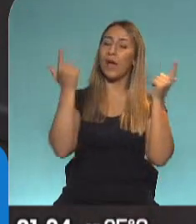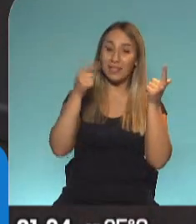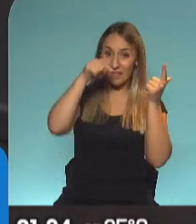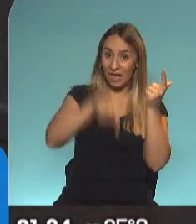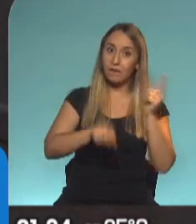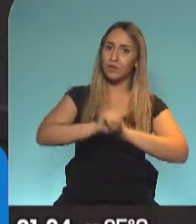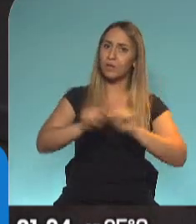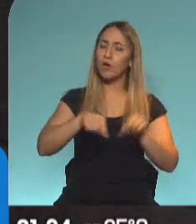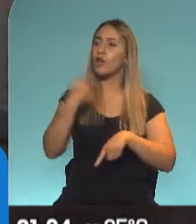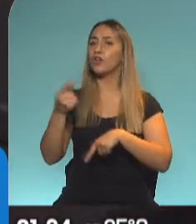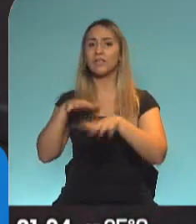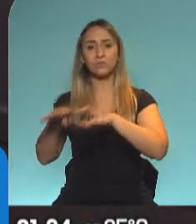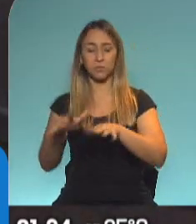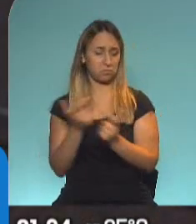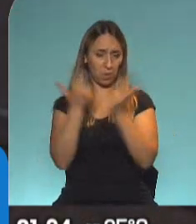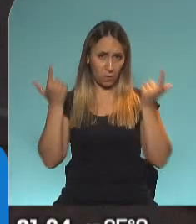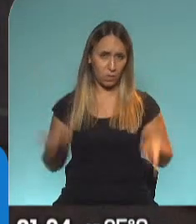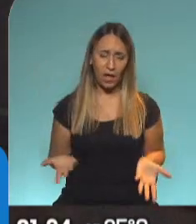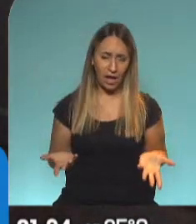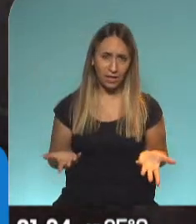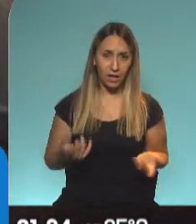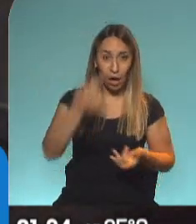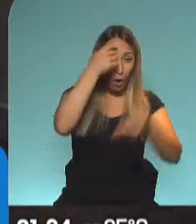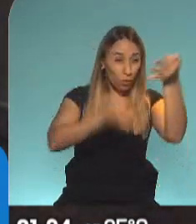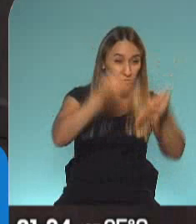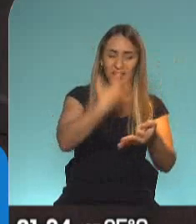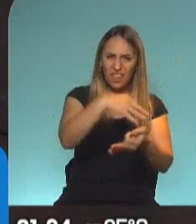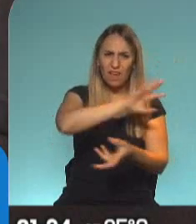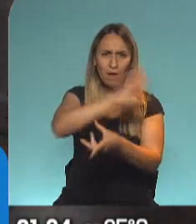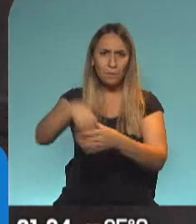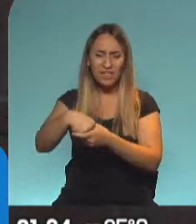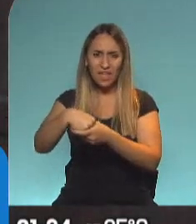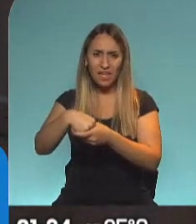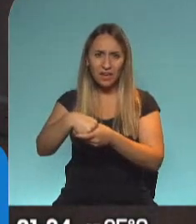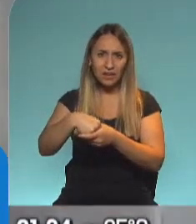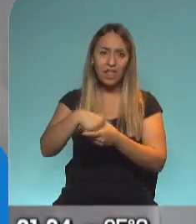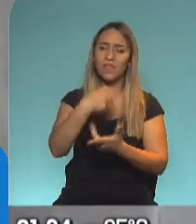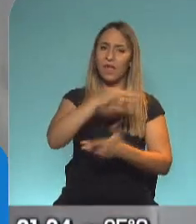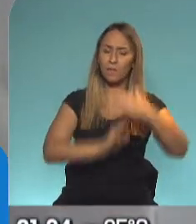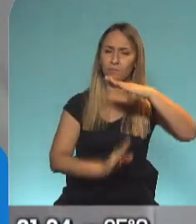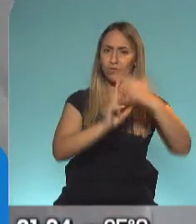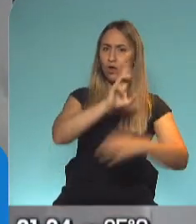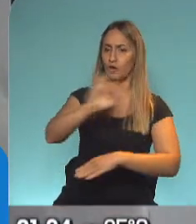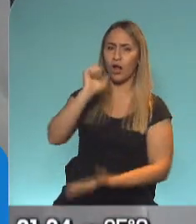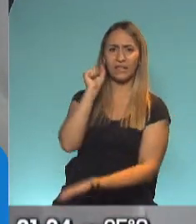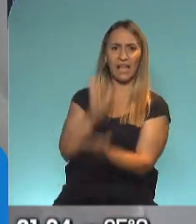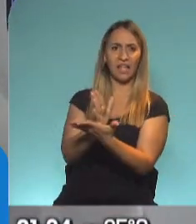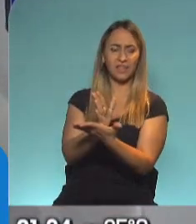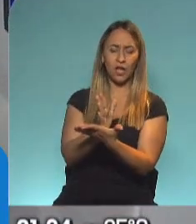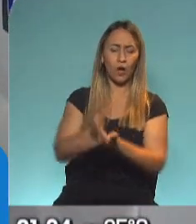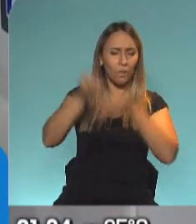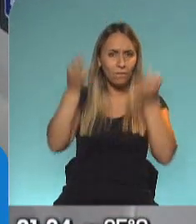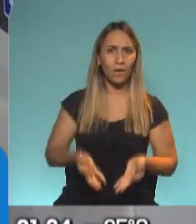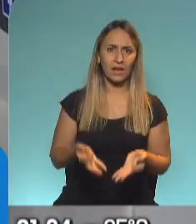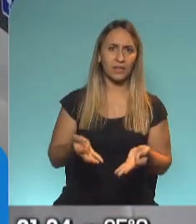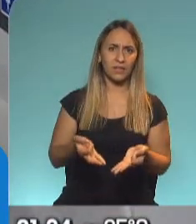esto fundamentalmente, donde tendría que tener una participación clave y se debería sancionar